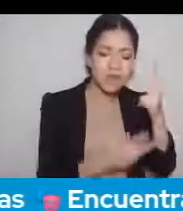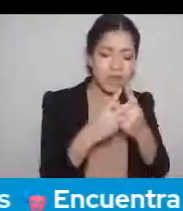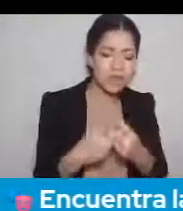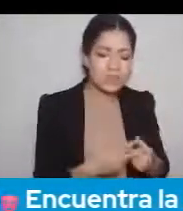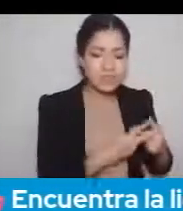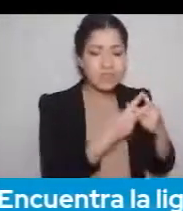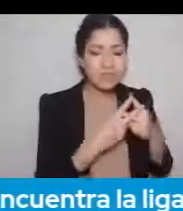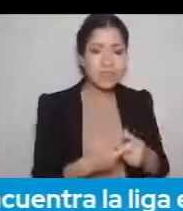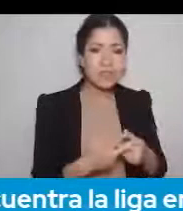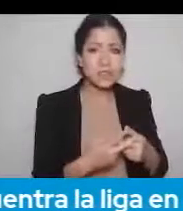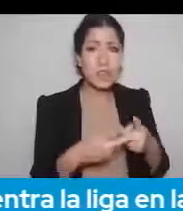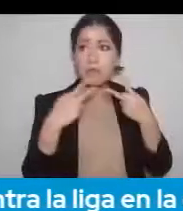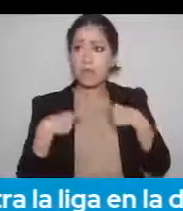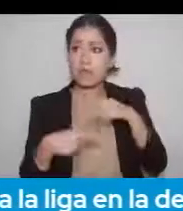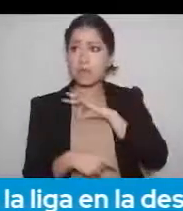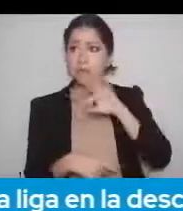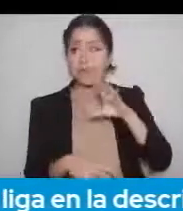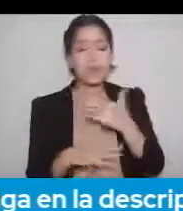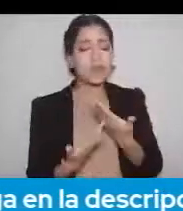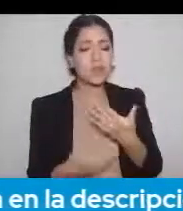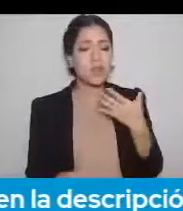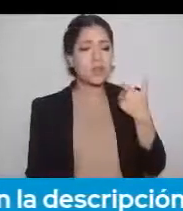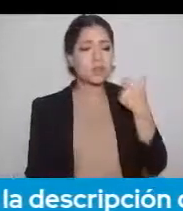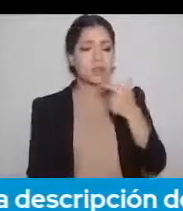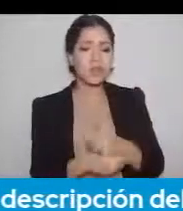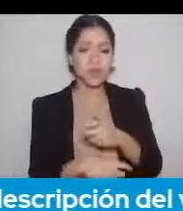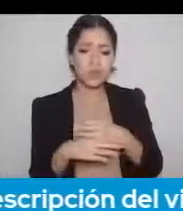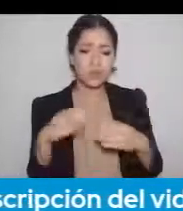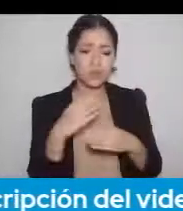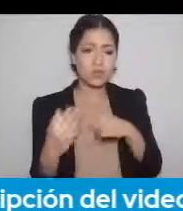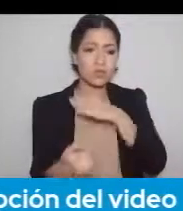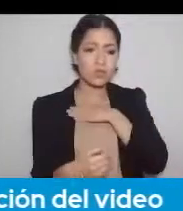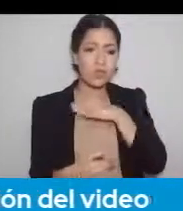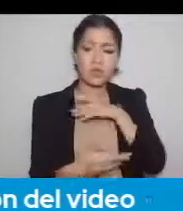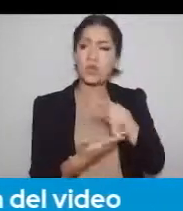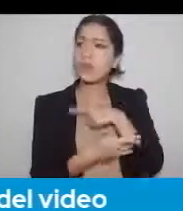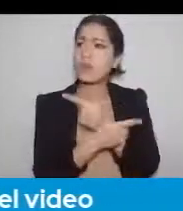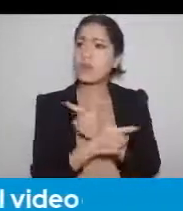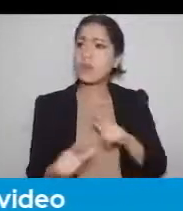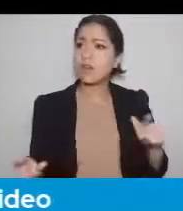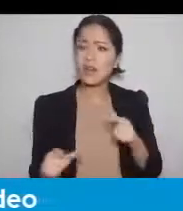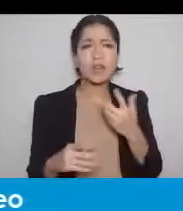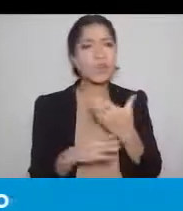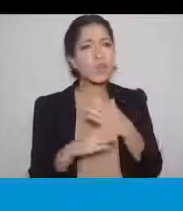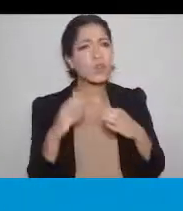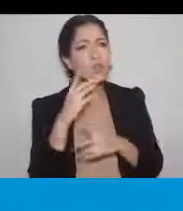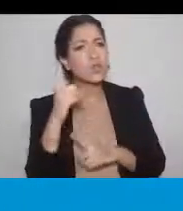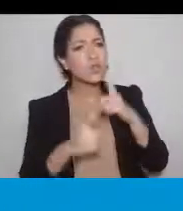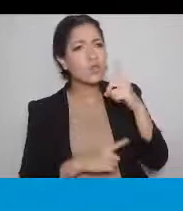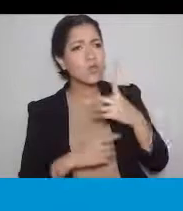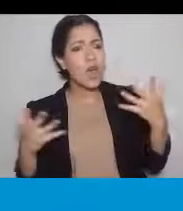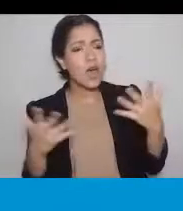¿Por qué hay 6 planetas? Un misterio nos lleva a otro misterio. ¿Se te ocurre otra pregunta?